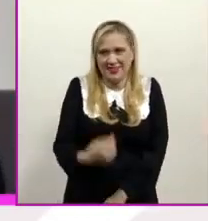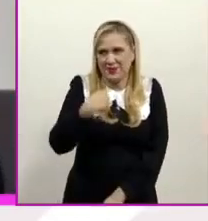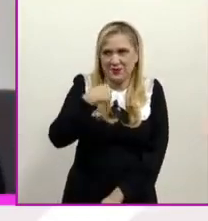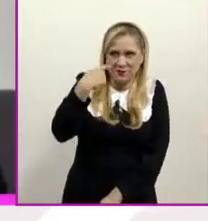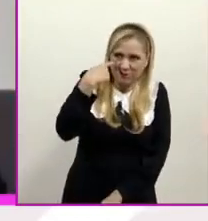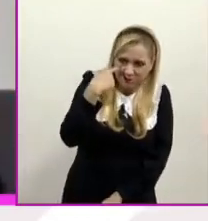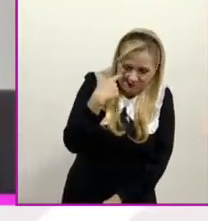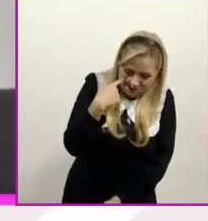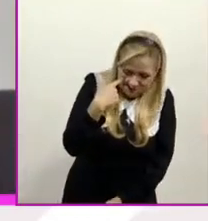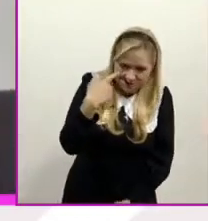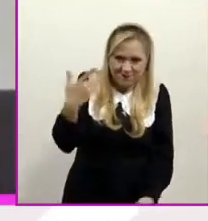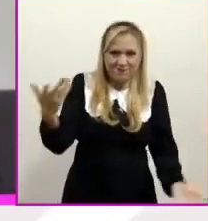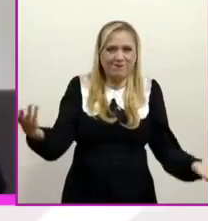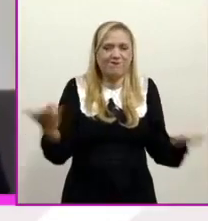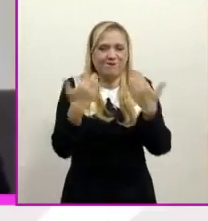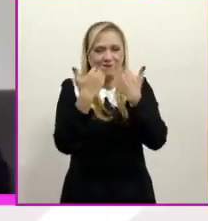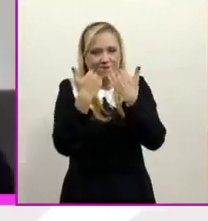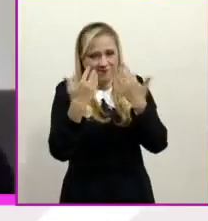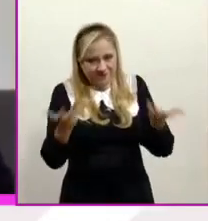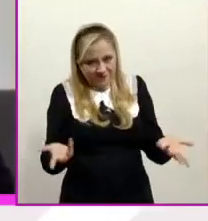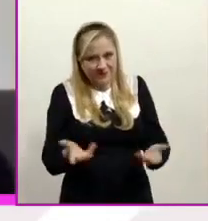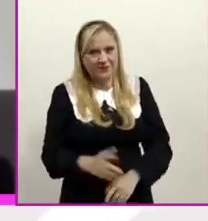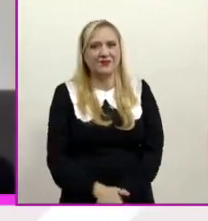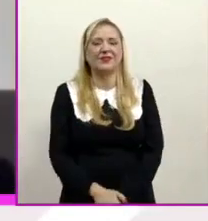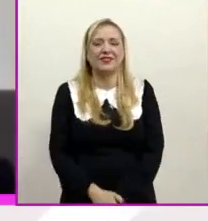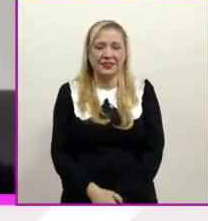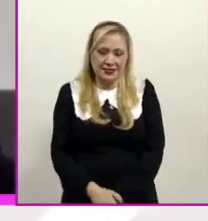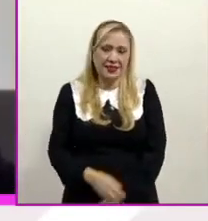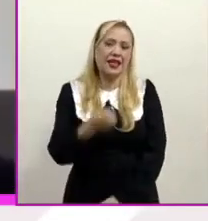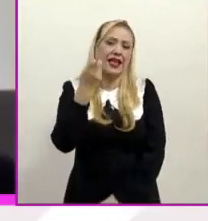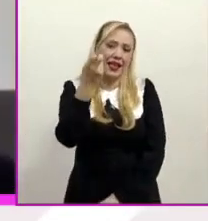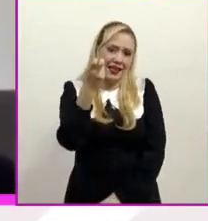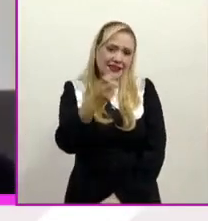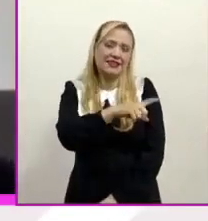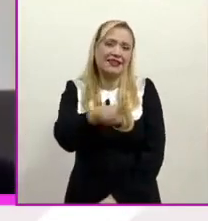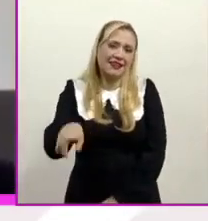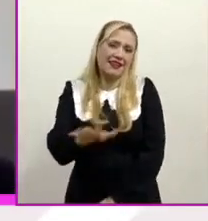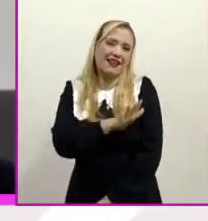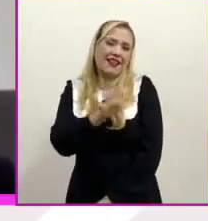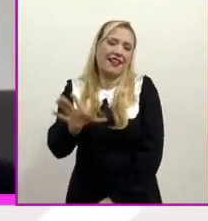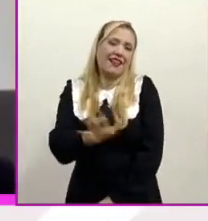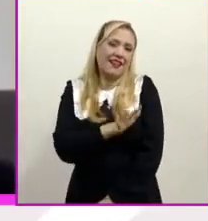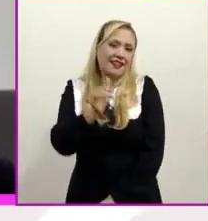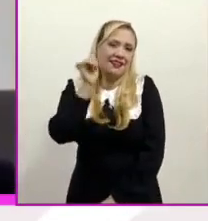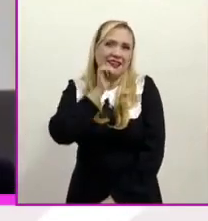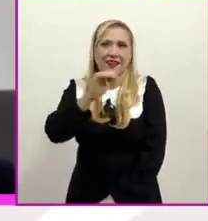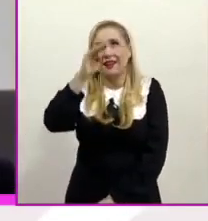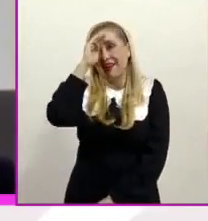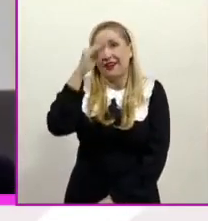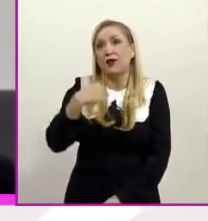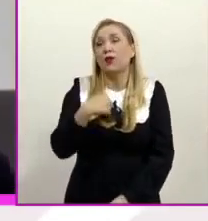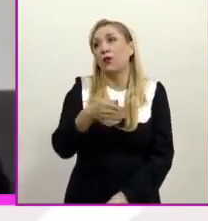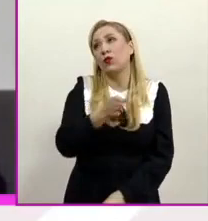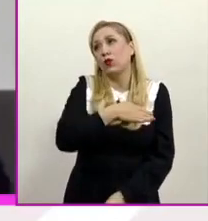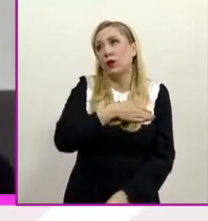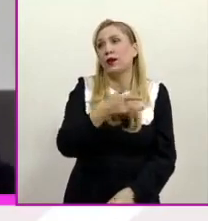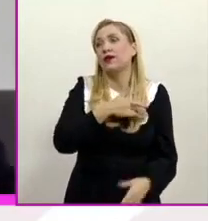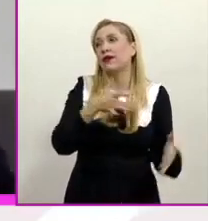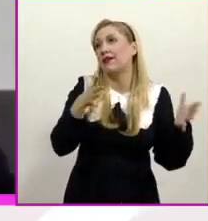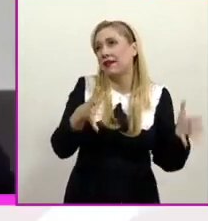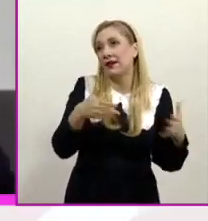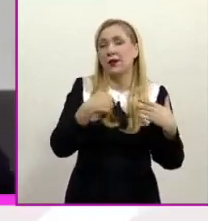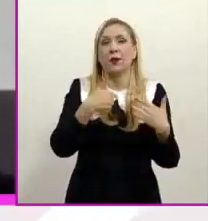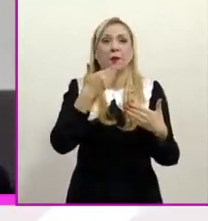no parece que te hayas dado cuenta, pero bueno, date. Generalmente es gente blanca fragilizada, ¿no? Que piensa o